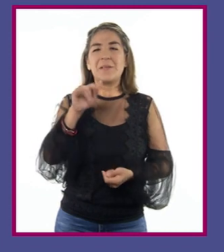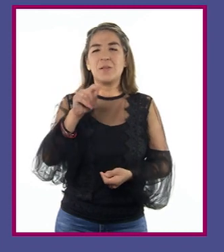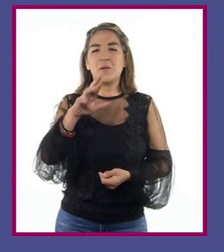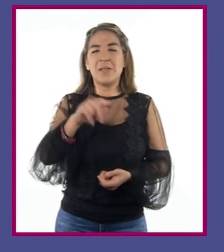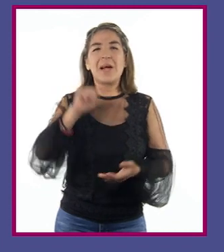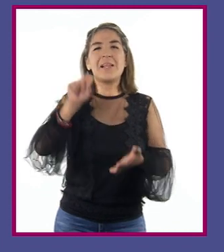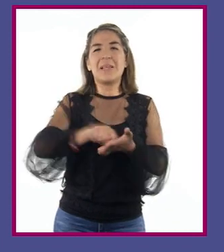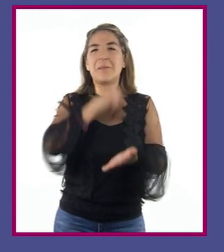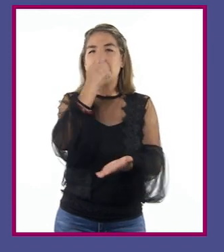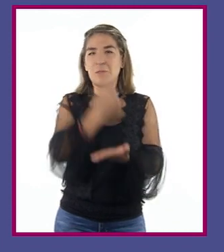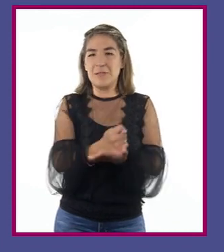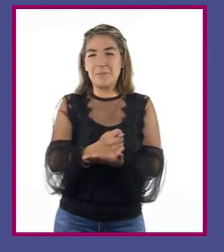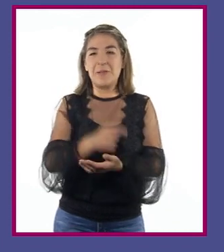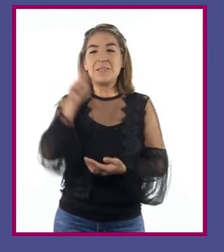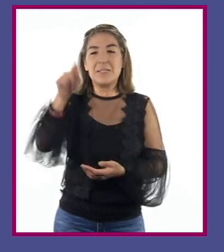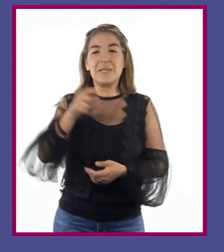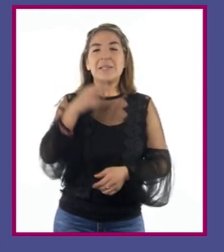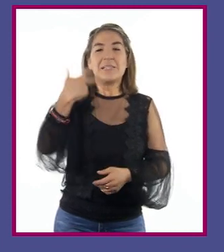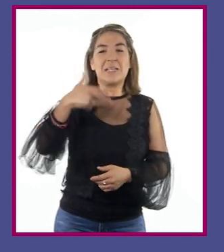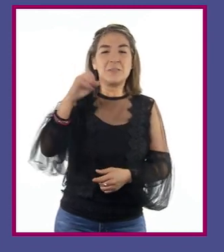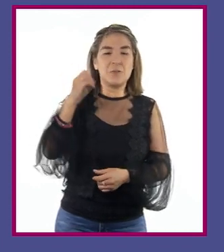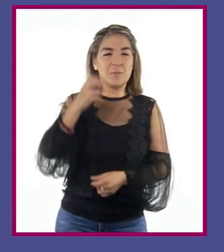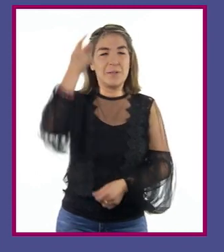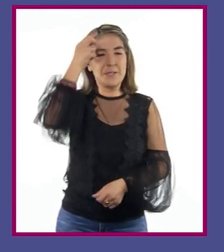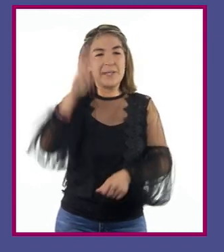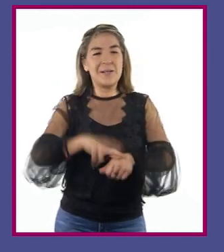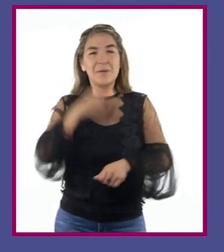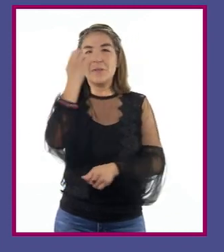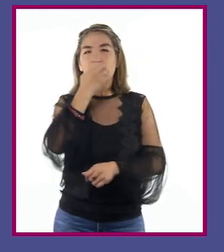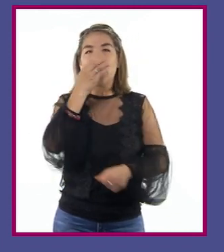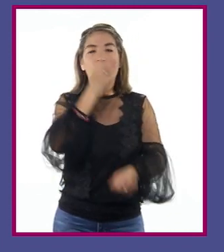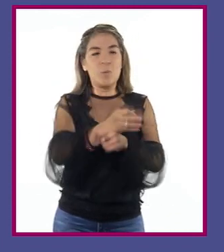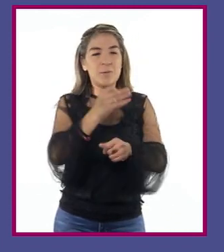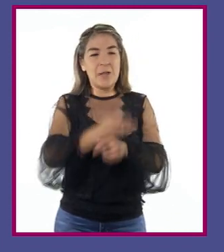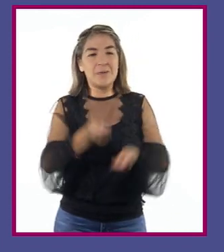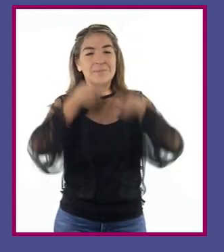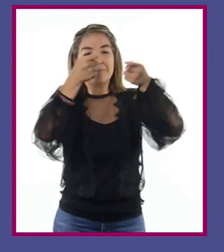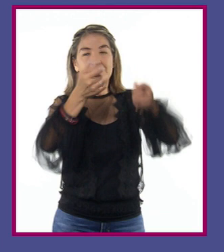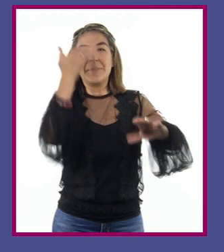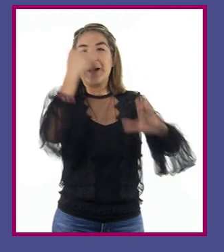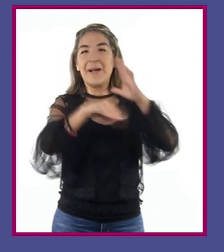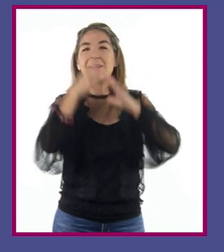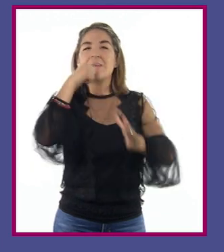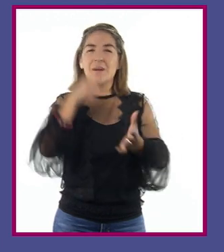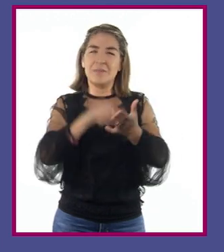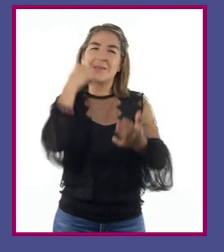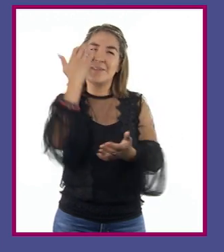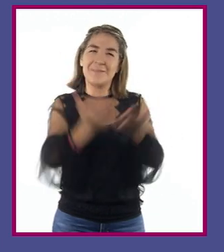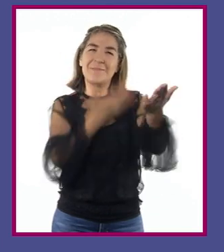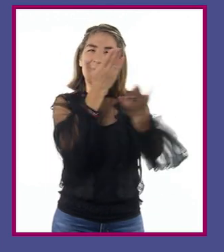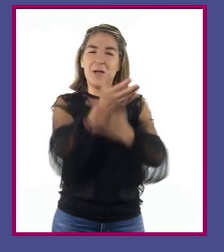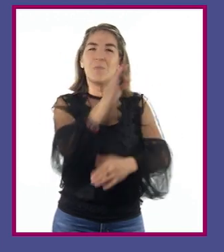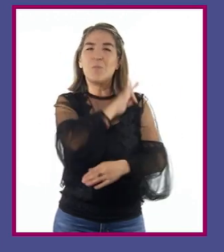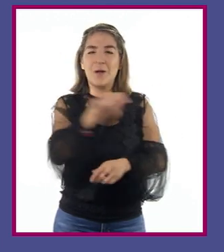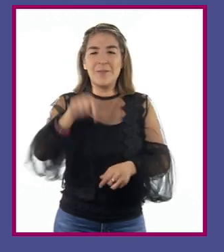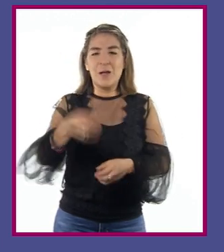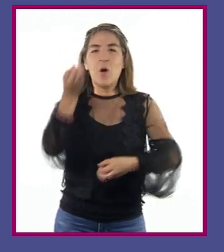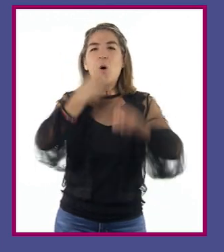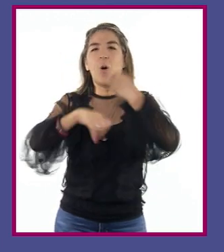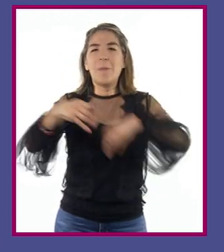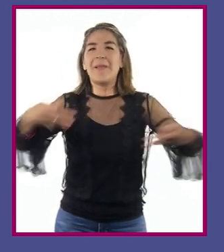octubre. Director de la escuela. Le mandamos esta carta porque queremos pedirle que nos deje presentar nuestra obra de